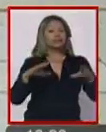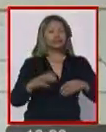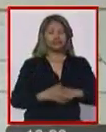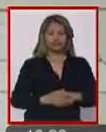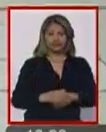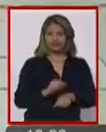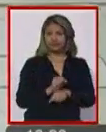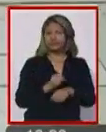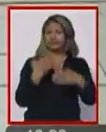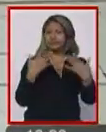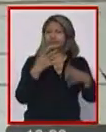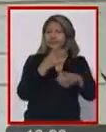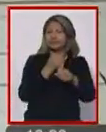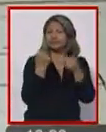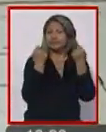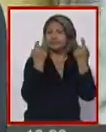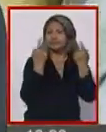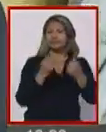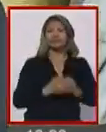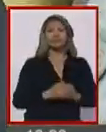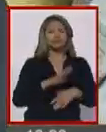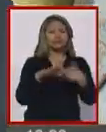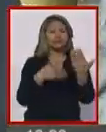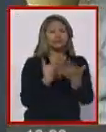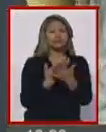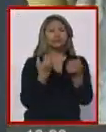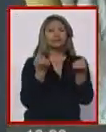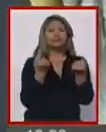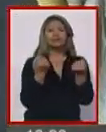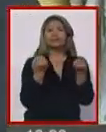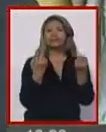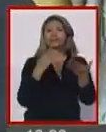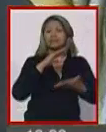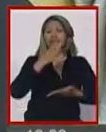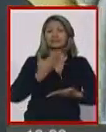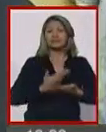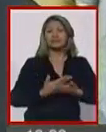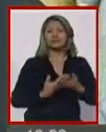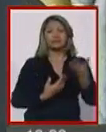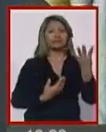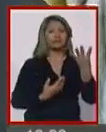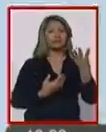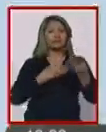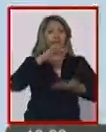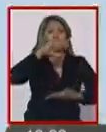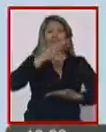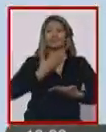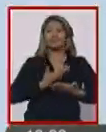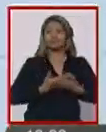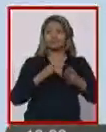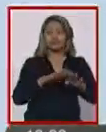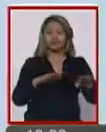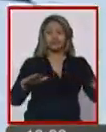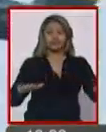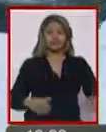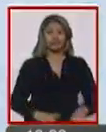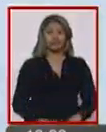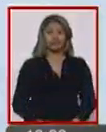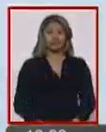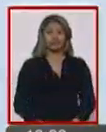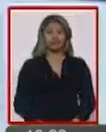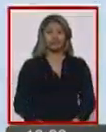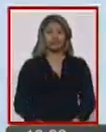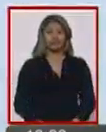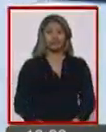con los presos y ellos lo agarraron sorprendidos, estamos todos. ¿Cuántos niños tiene usted, señora? Los míos son 4, mis niños.